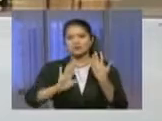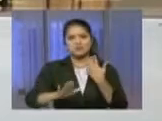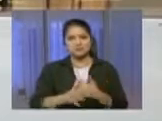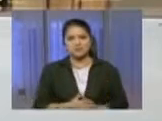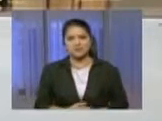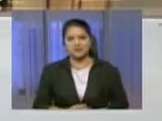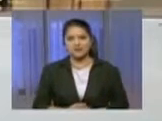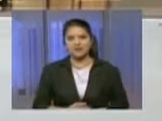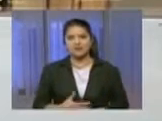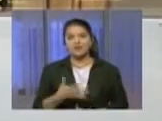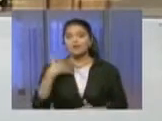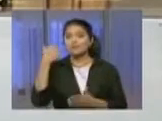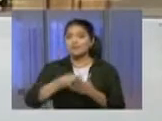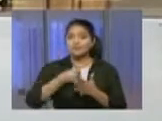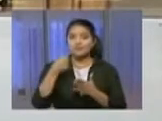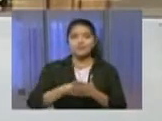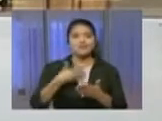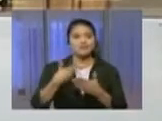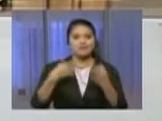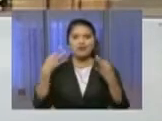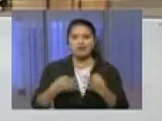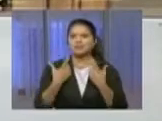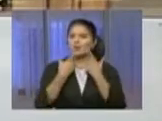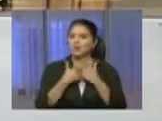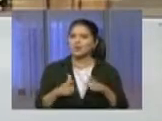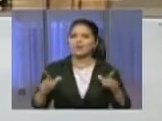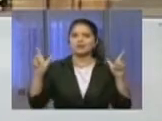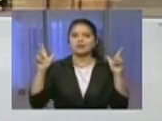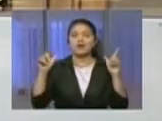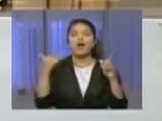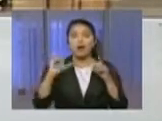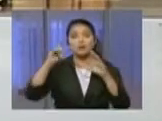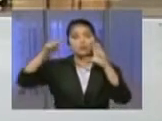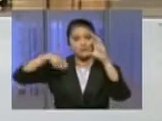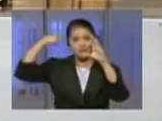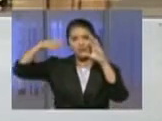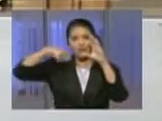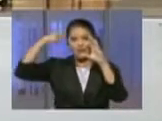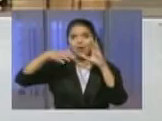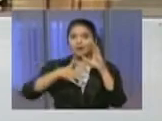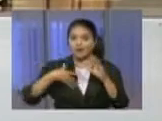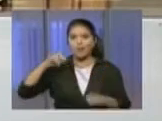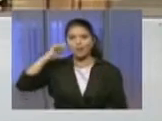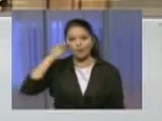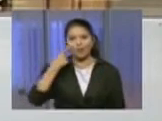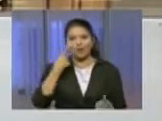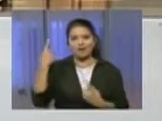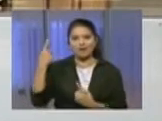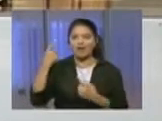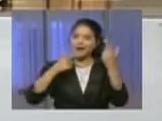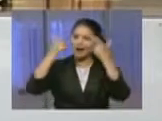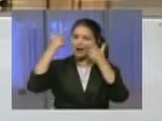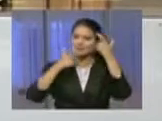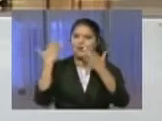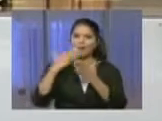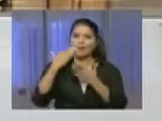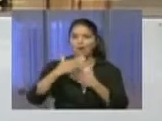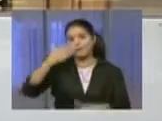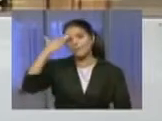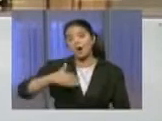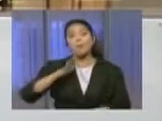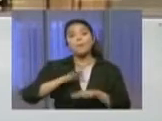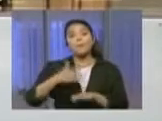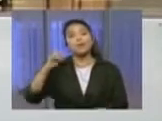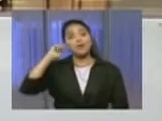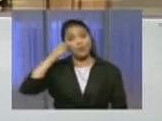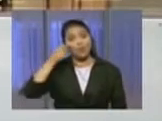con la causa original de los Libertadores tenemos un video queremos recordar al Chávez Cadete porque recordar al